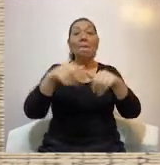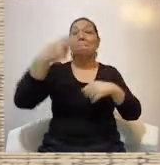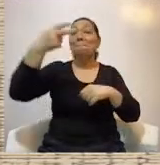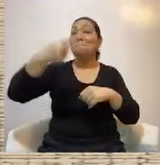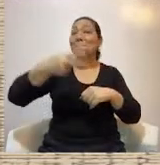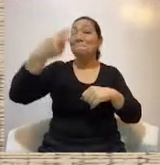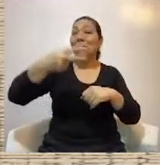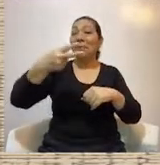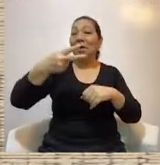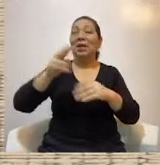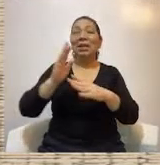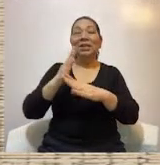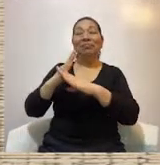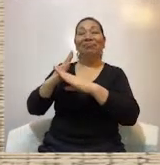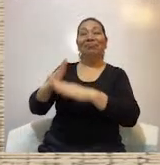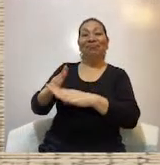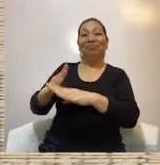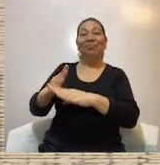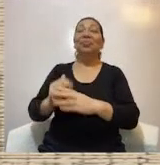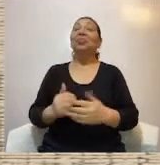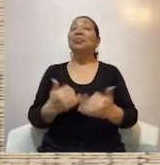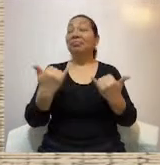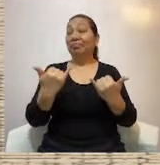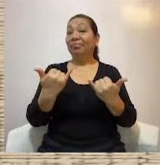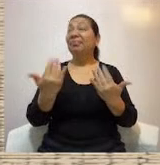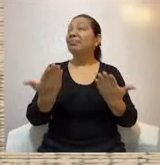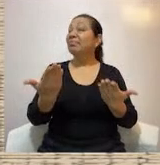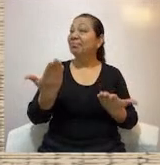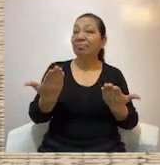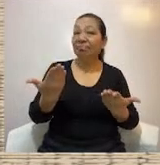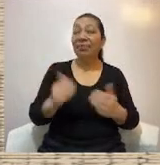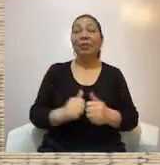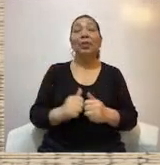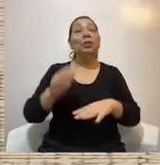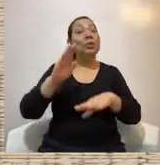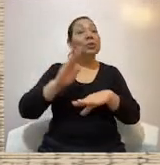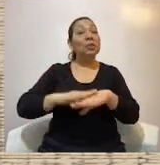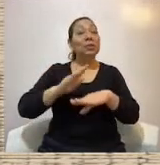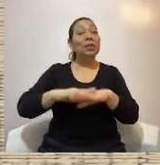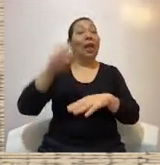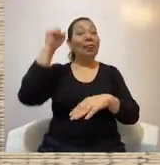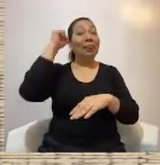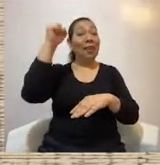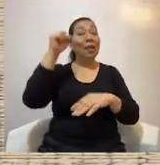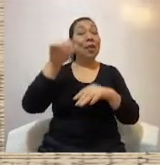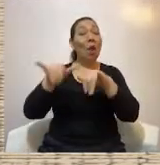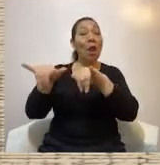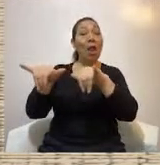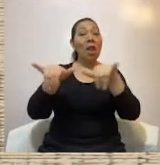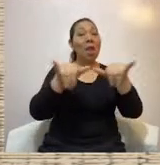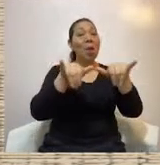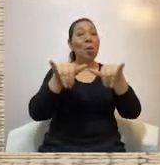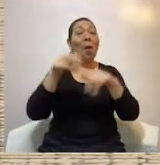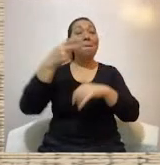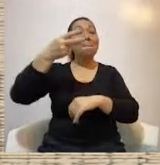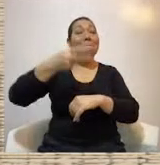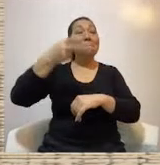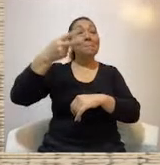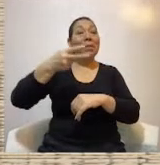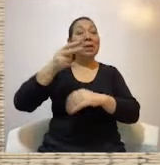y prohibición de discriminación. Específicamente, sobre el derecho a la igualdad